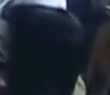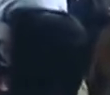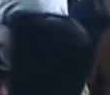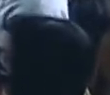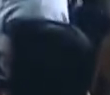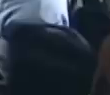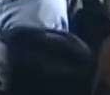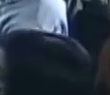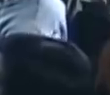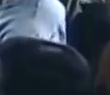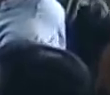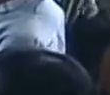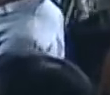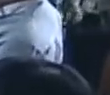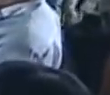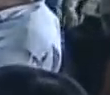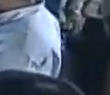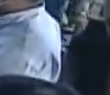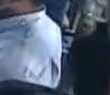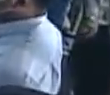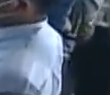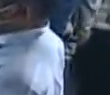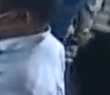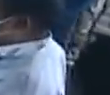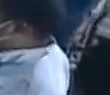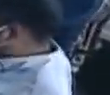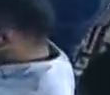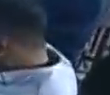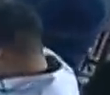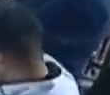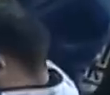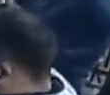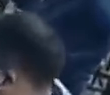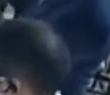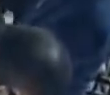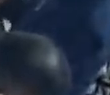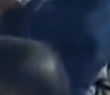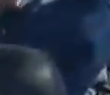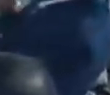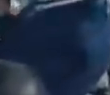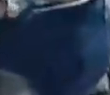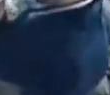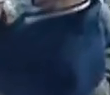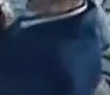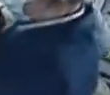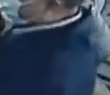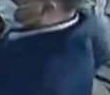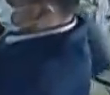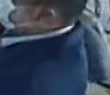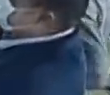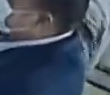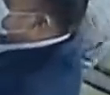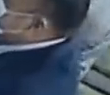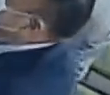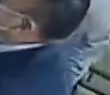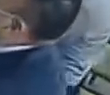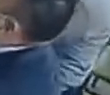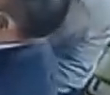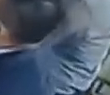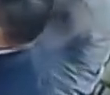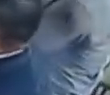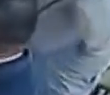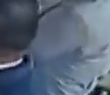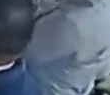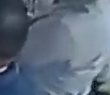alcaldes y gobernadores que victoriosos han resultado este 21 de noviembre con el voto popular. Allí vemos lo que ha